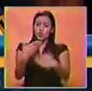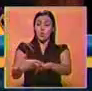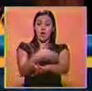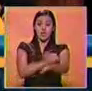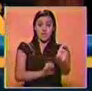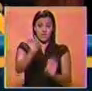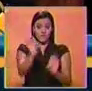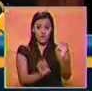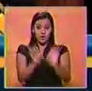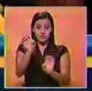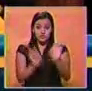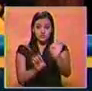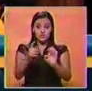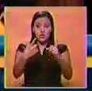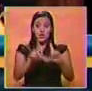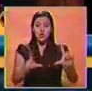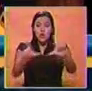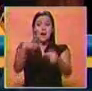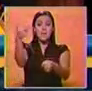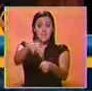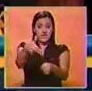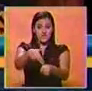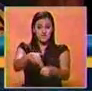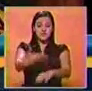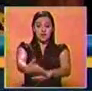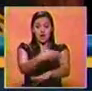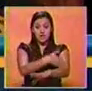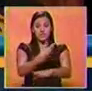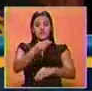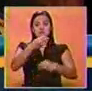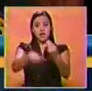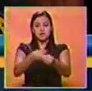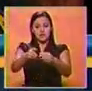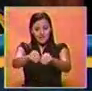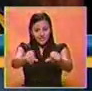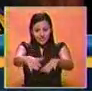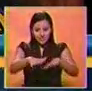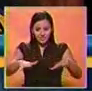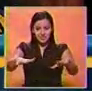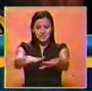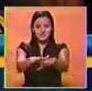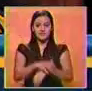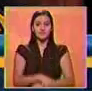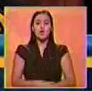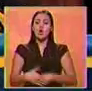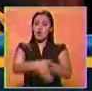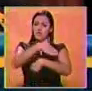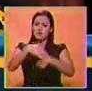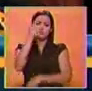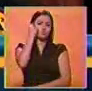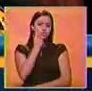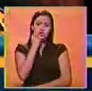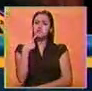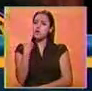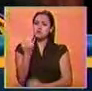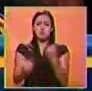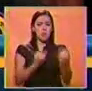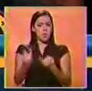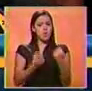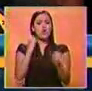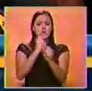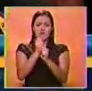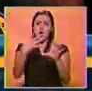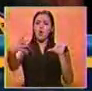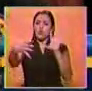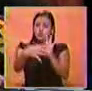preliminar del espacio que PDVSA adelanta en el terreno. A juicio del gobernador de Sucre, no tiene ningún inconveniente en trabajar conjuntamente